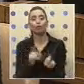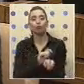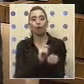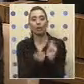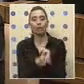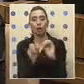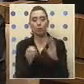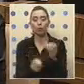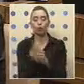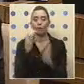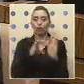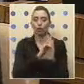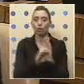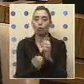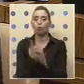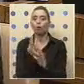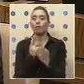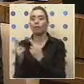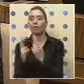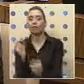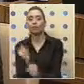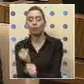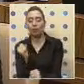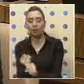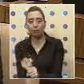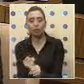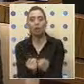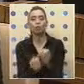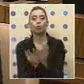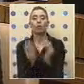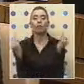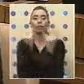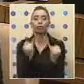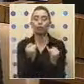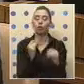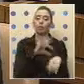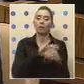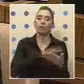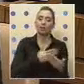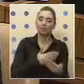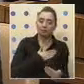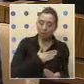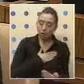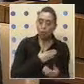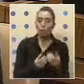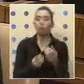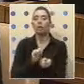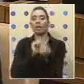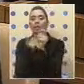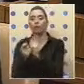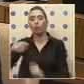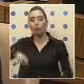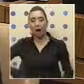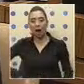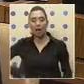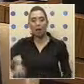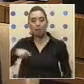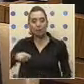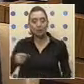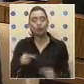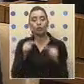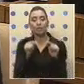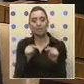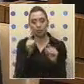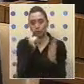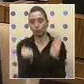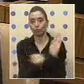nueva constitución, el nuevo trato laboral, el nuevo esquema de salud, la reforma de las pensiones, etcétera. Todo esto tiene que ver con esta